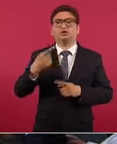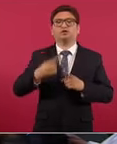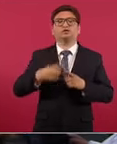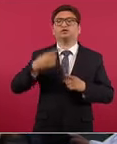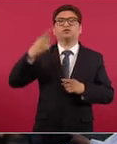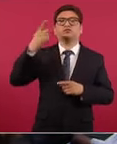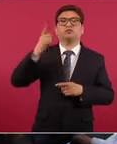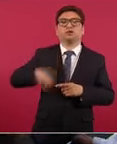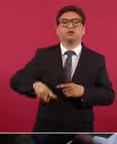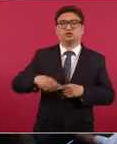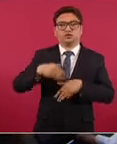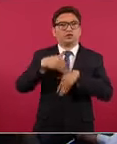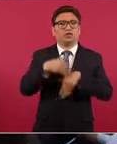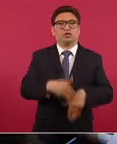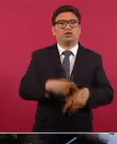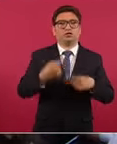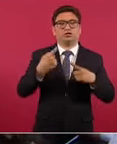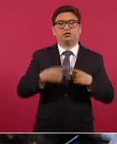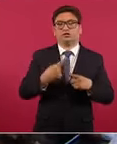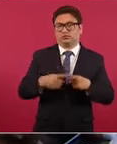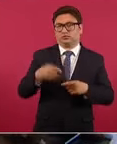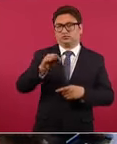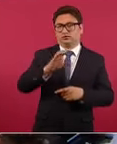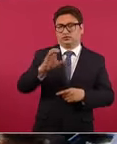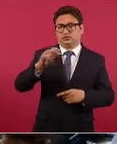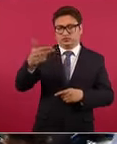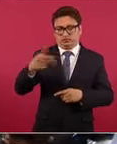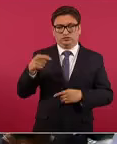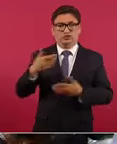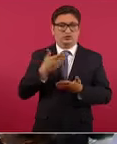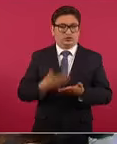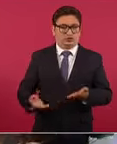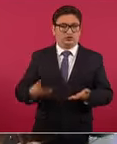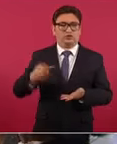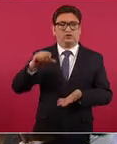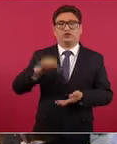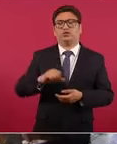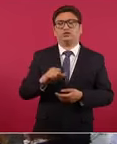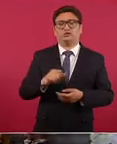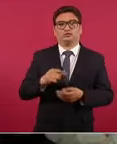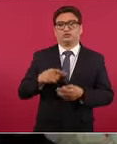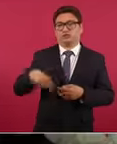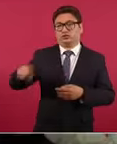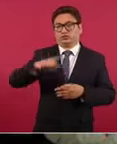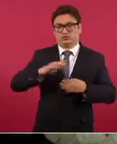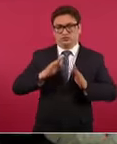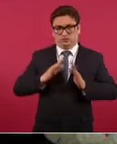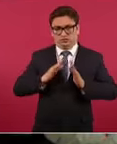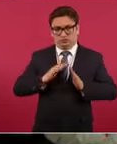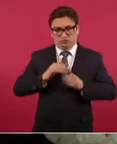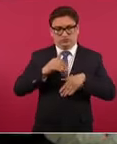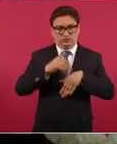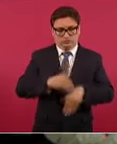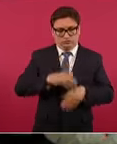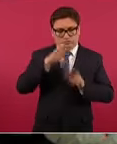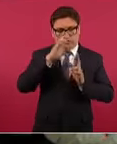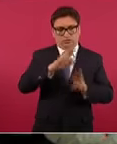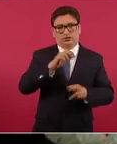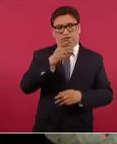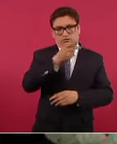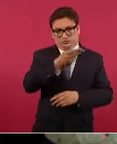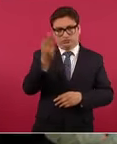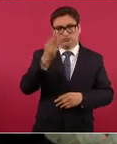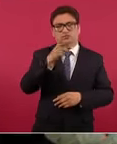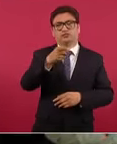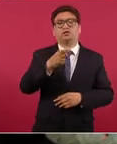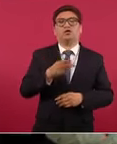órdenes ya quienes rendían cuentas era a felipe calderón hoy señor presidente a quien los militares le deben lealtad es a usted y